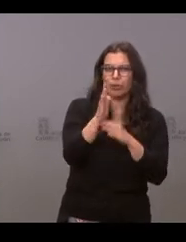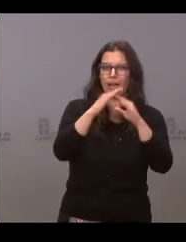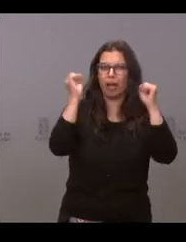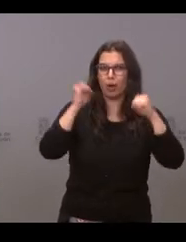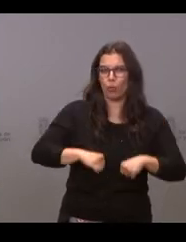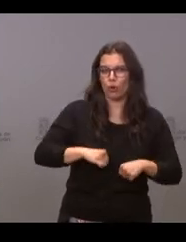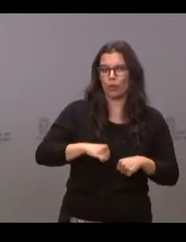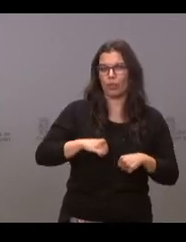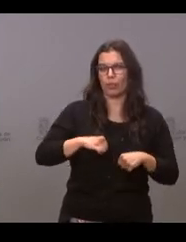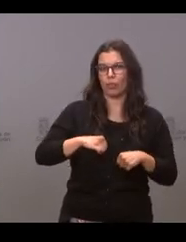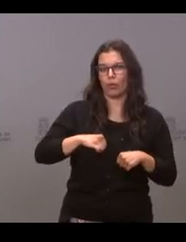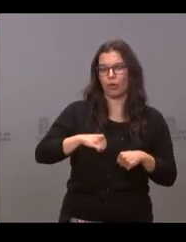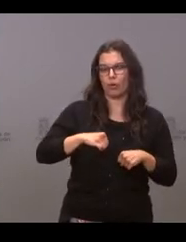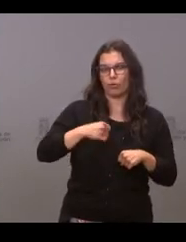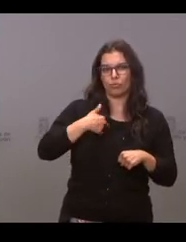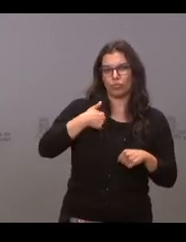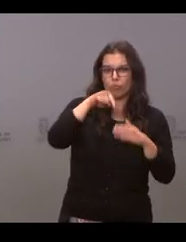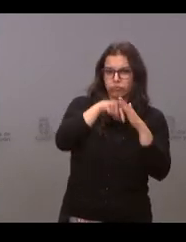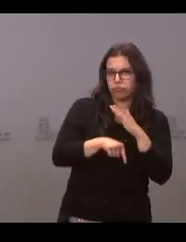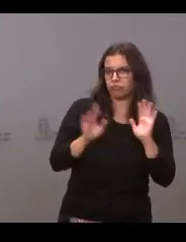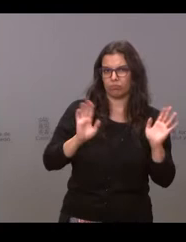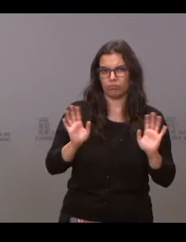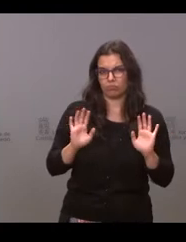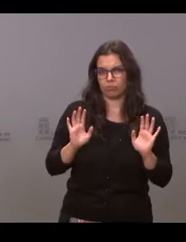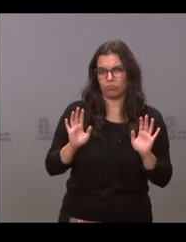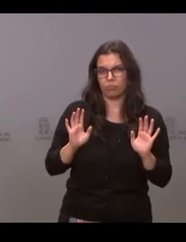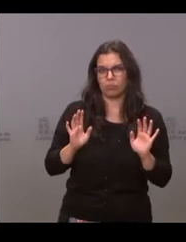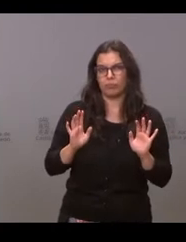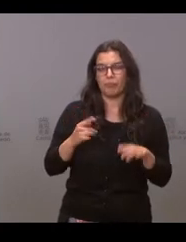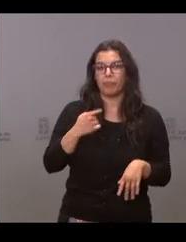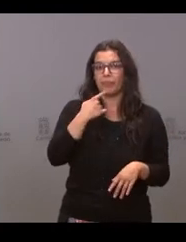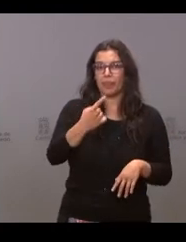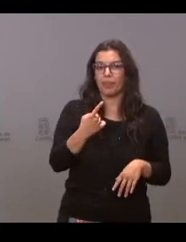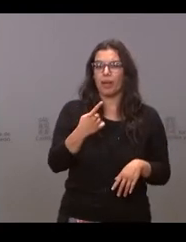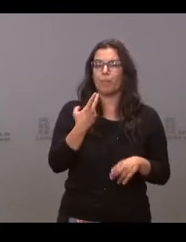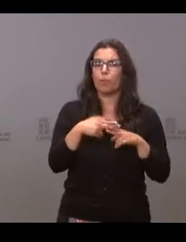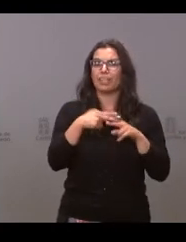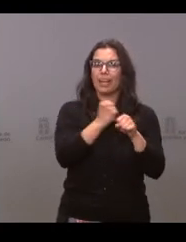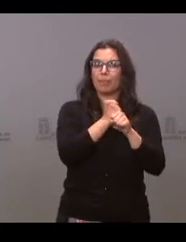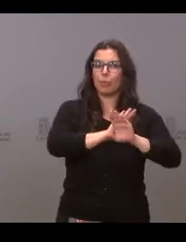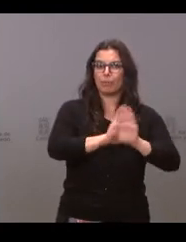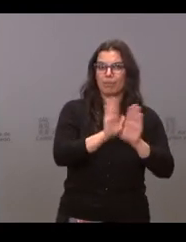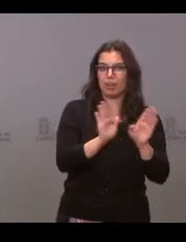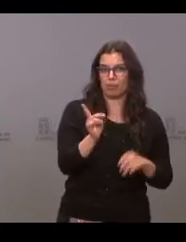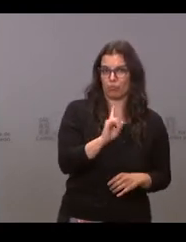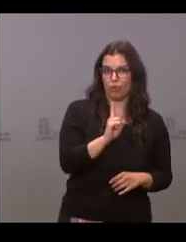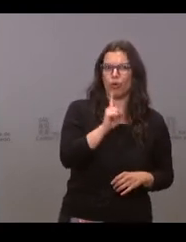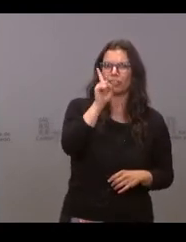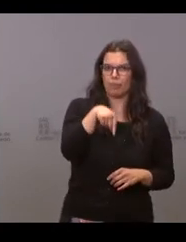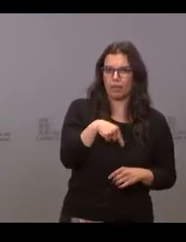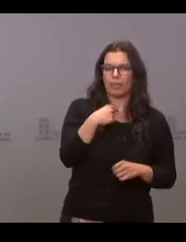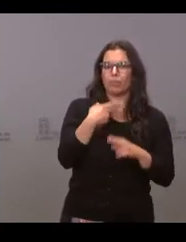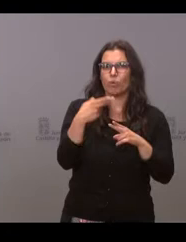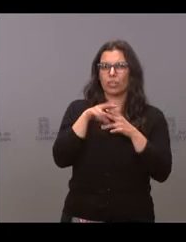del diálogo social que como decía no solamente son políticas de empleo también afectan al tema de